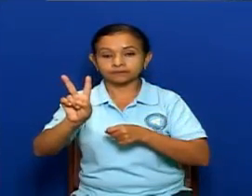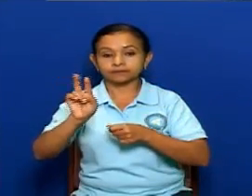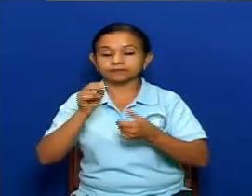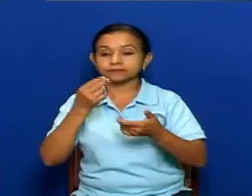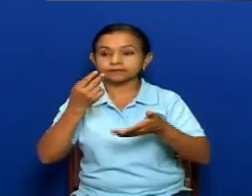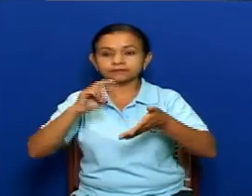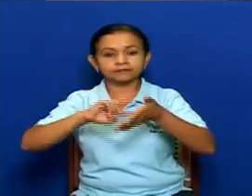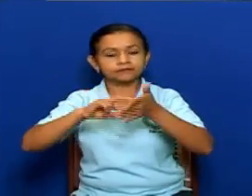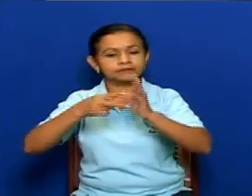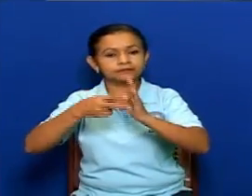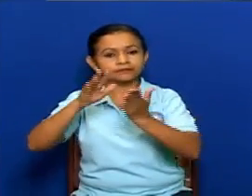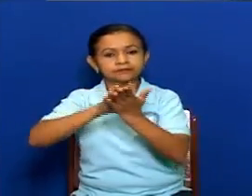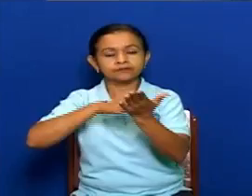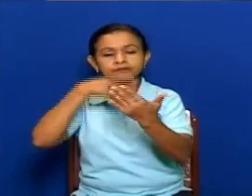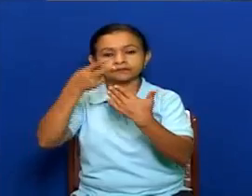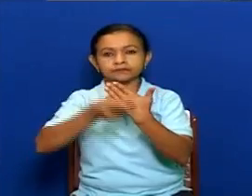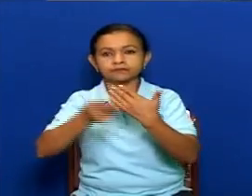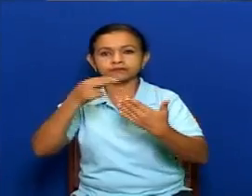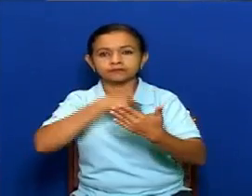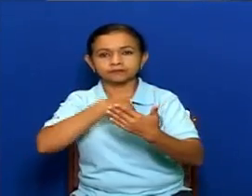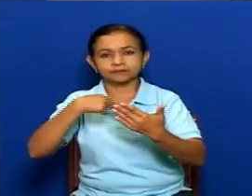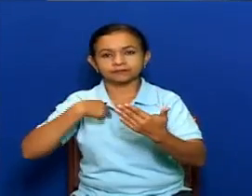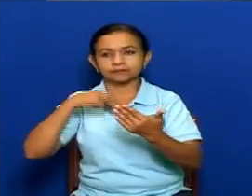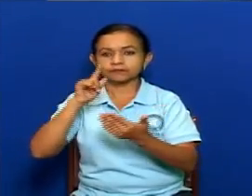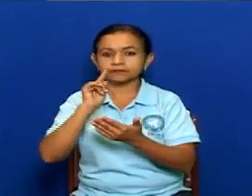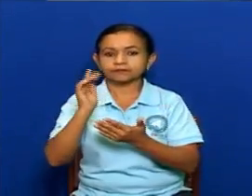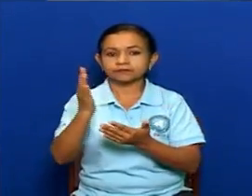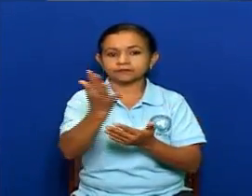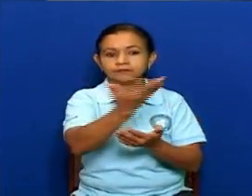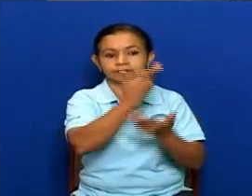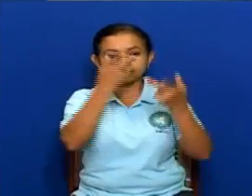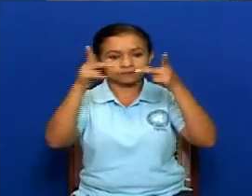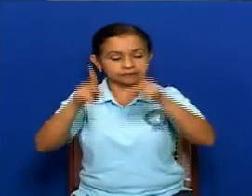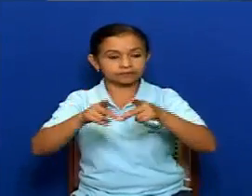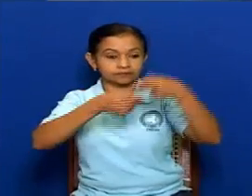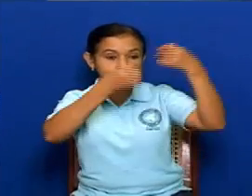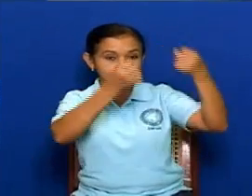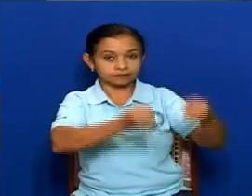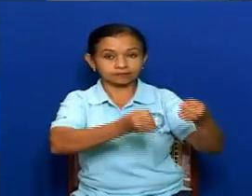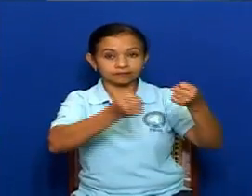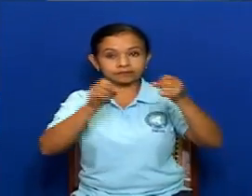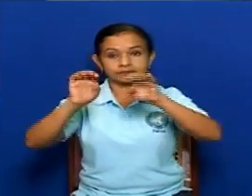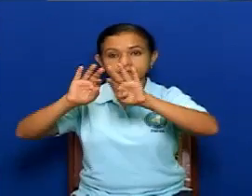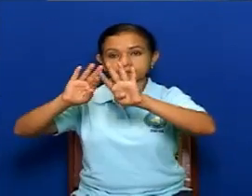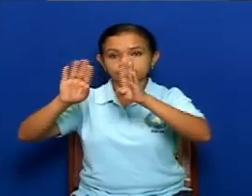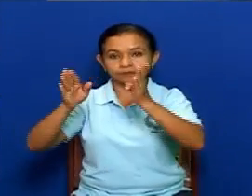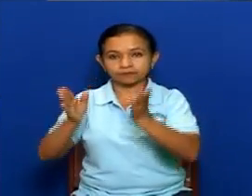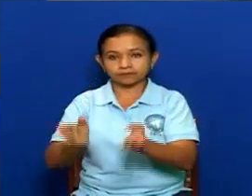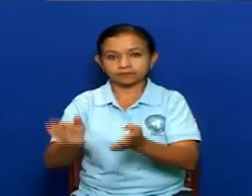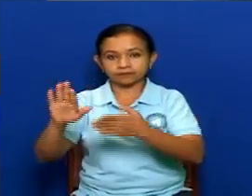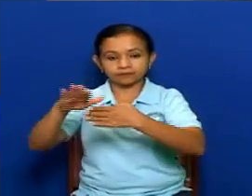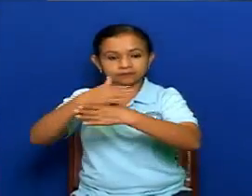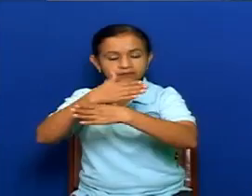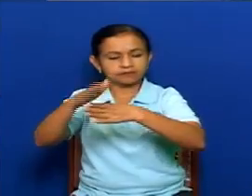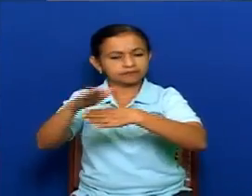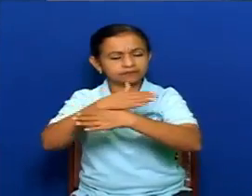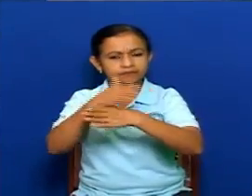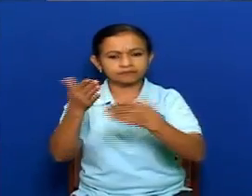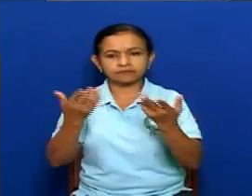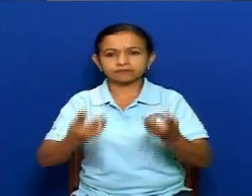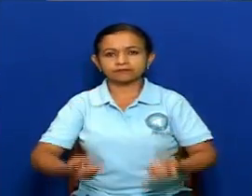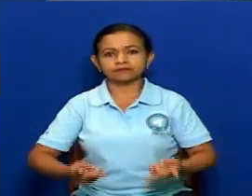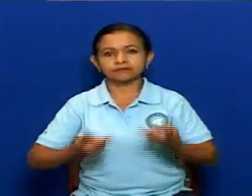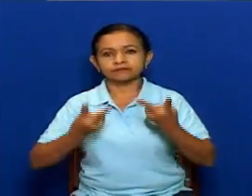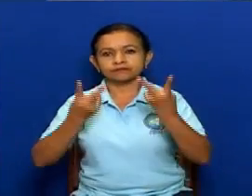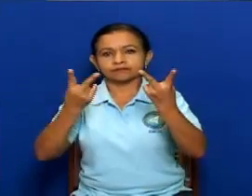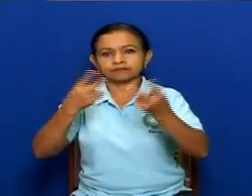un programa que se creó para todos aquellos compañeros y compañeras que por la diferentes dificultades en la vida